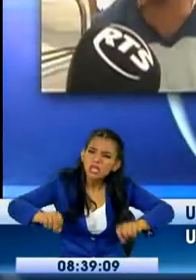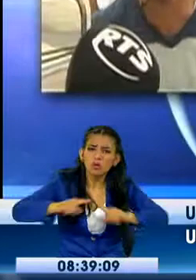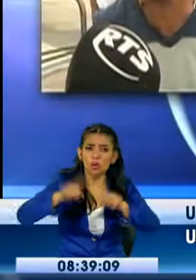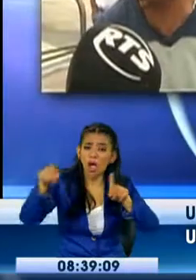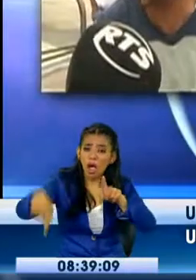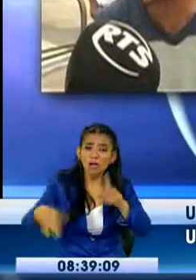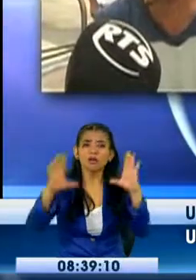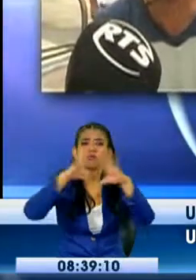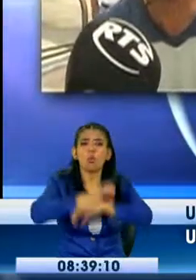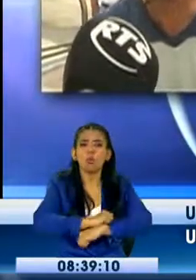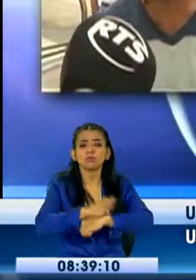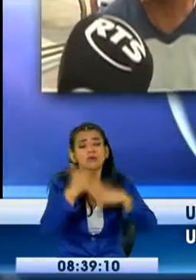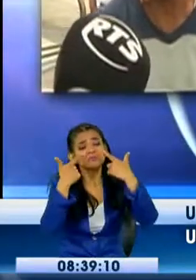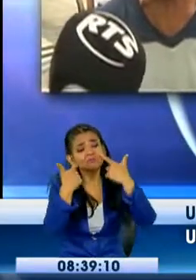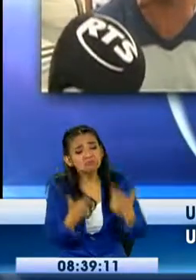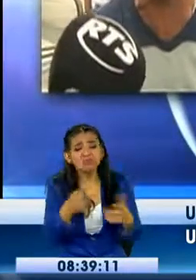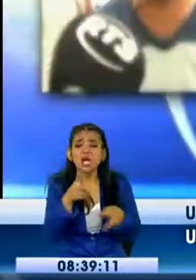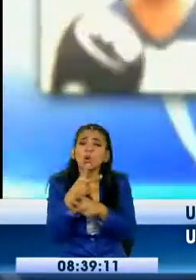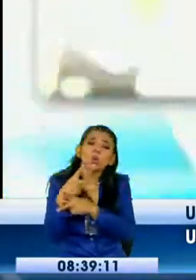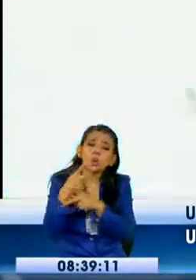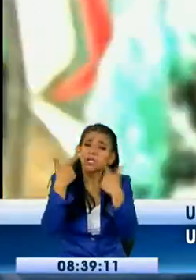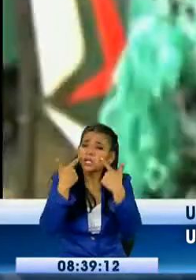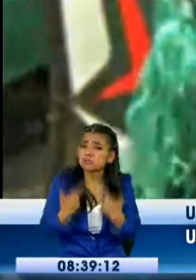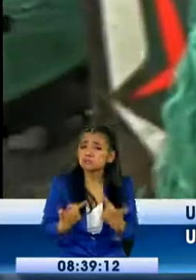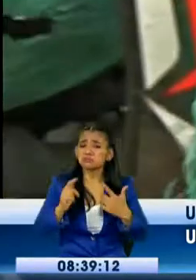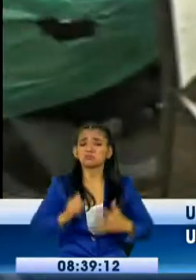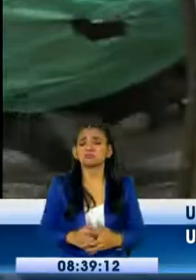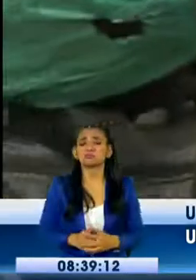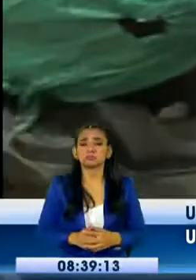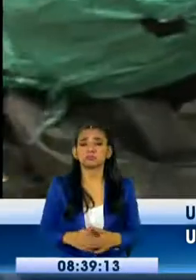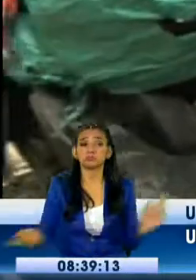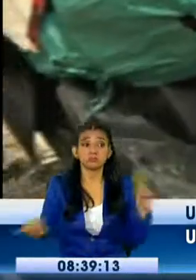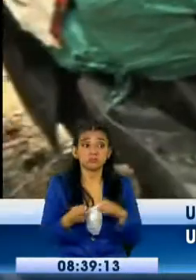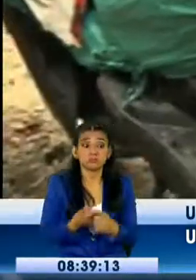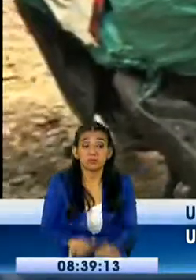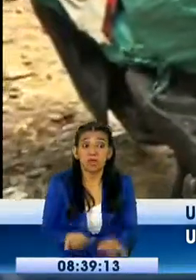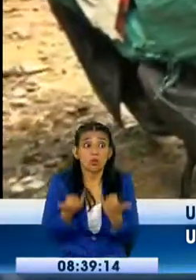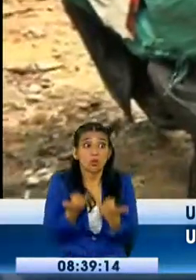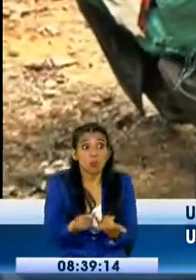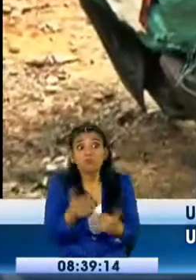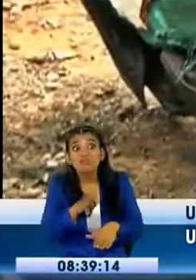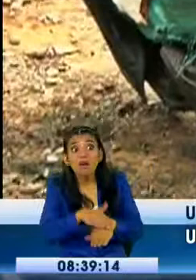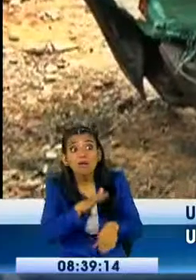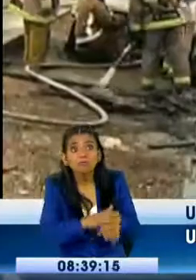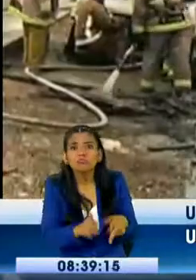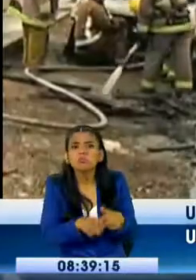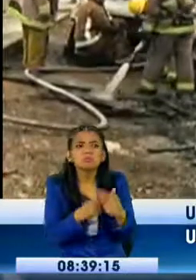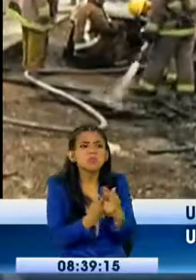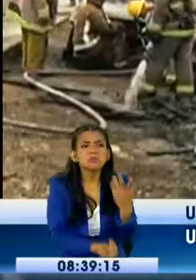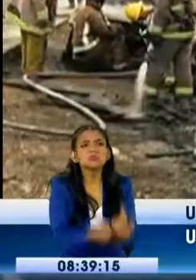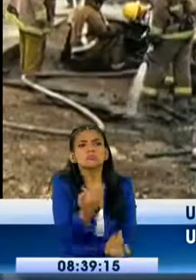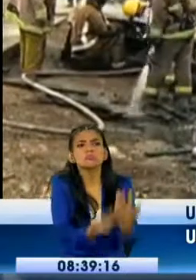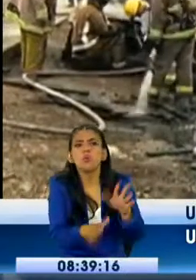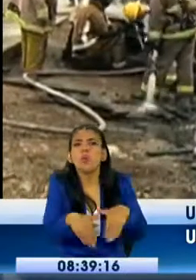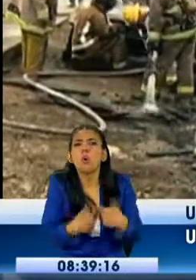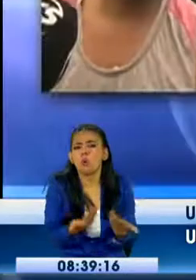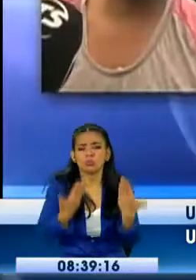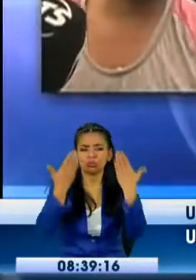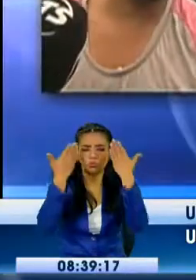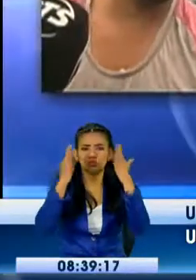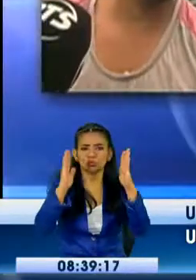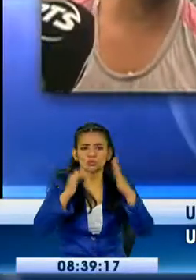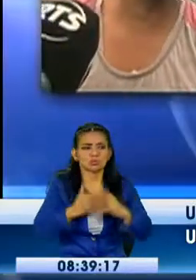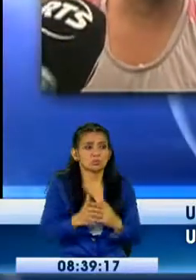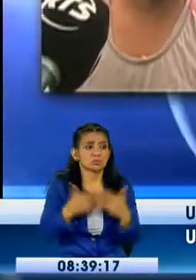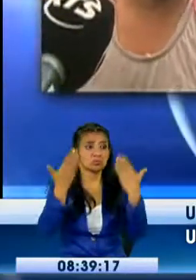aquí en la noche y él cuidaba ahí. Hasta el momento se desconoce las causas que dieron origen a este incendio. No